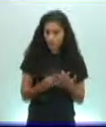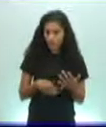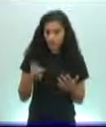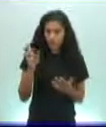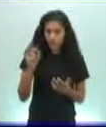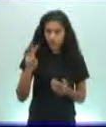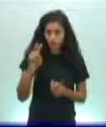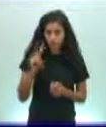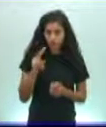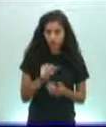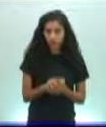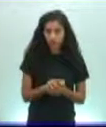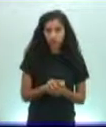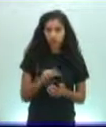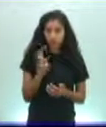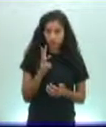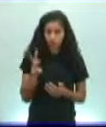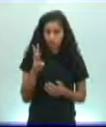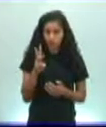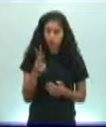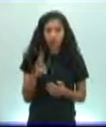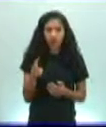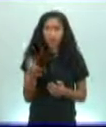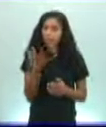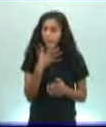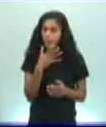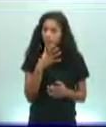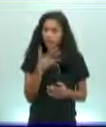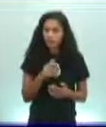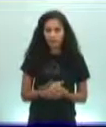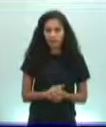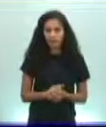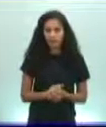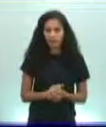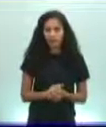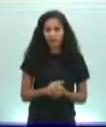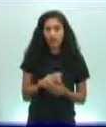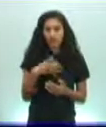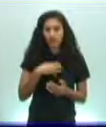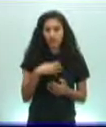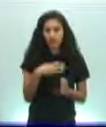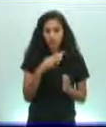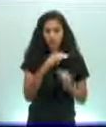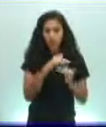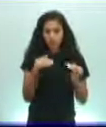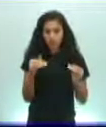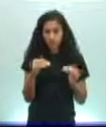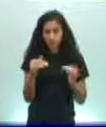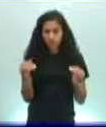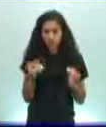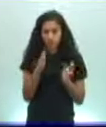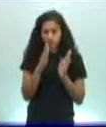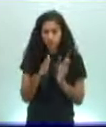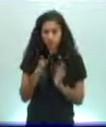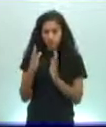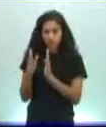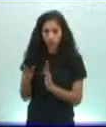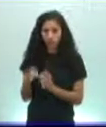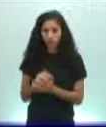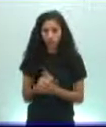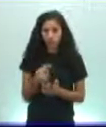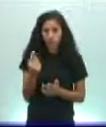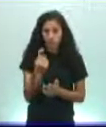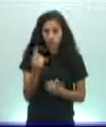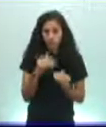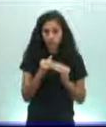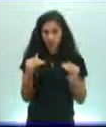cubos trabajan de forma similar. Tenemos las filas, tenemos columnas y la primera fila y la